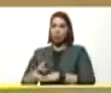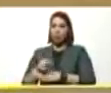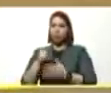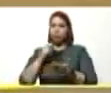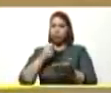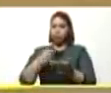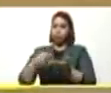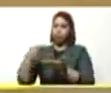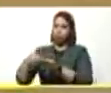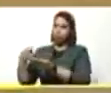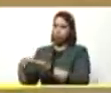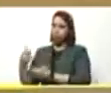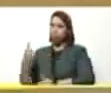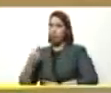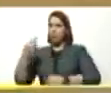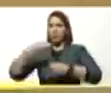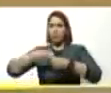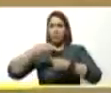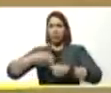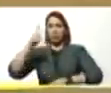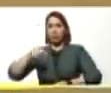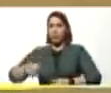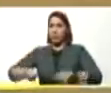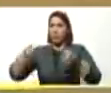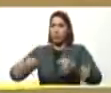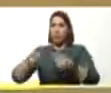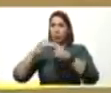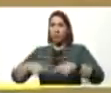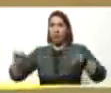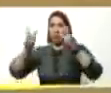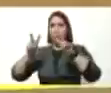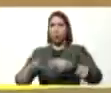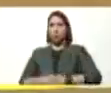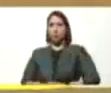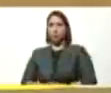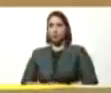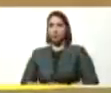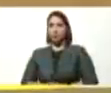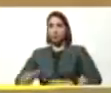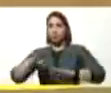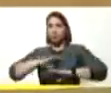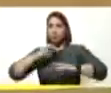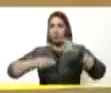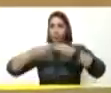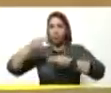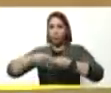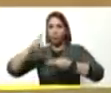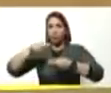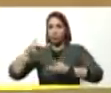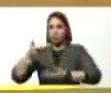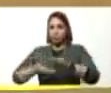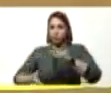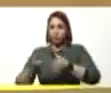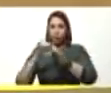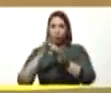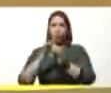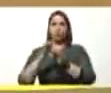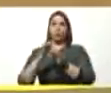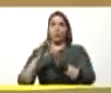financiamiento no solamente del Petro, sino del mercado de valores, la autoconstrucción y cogestión del poder